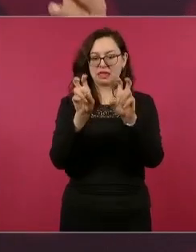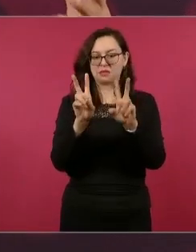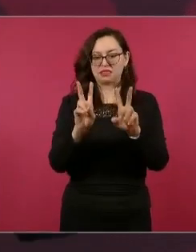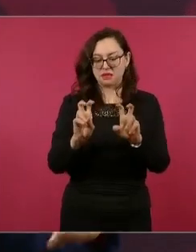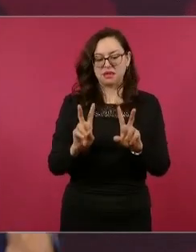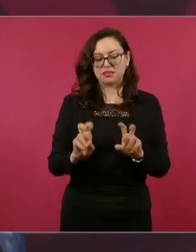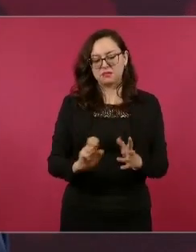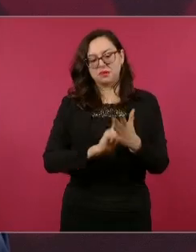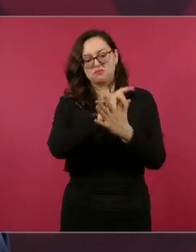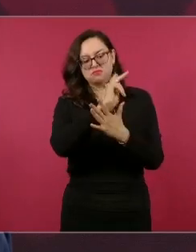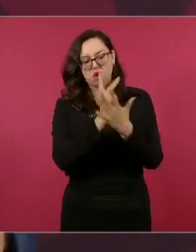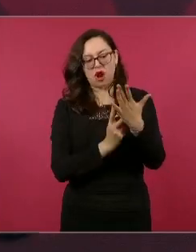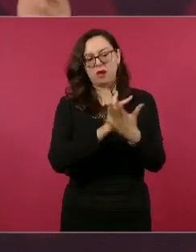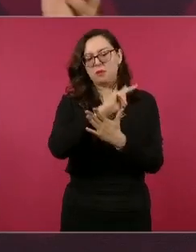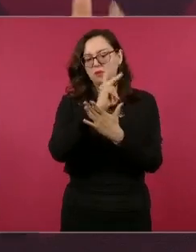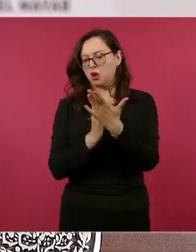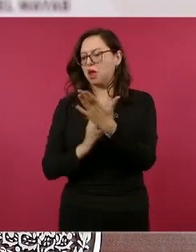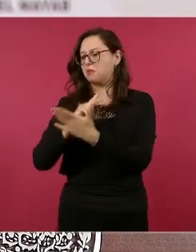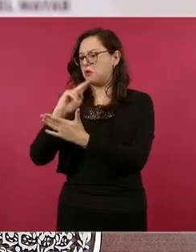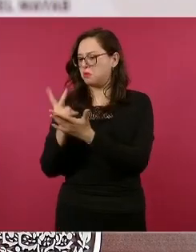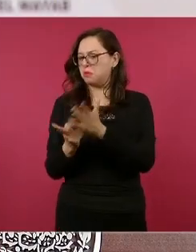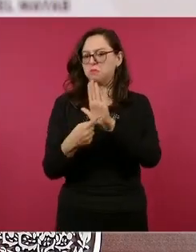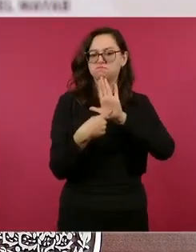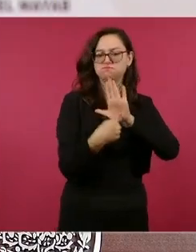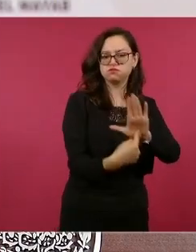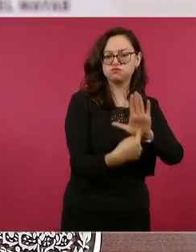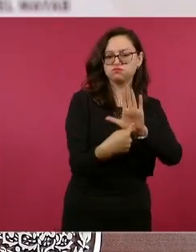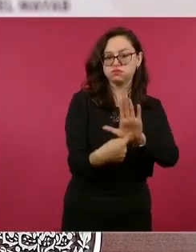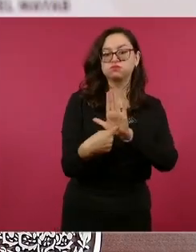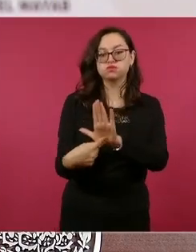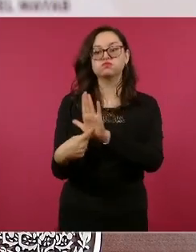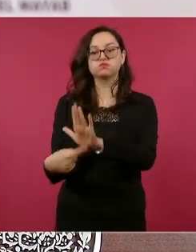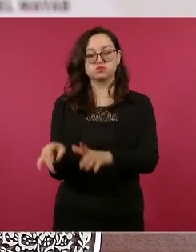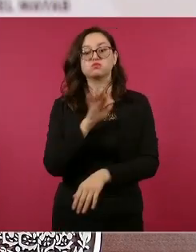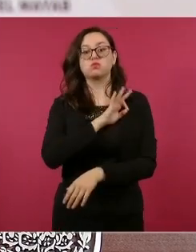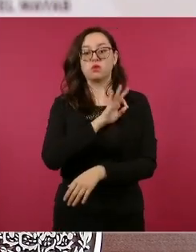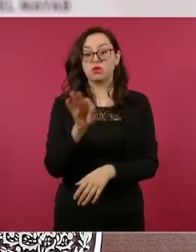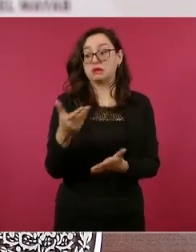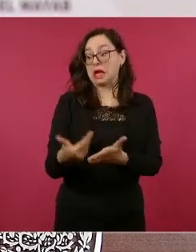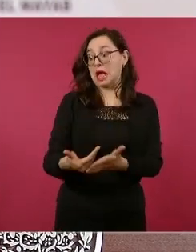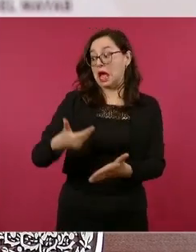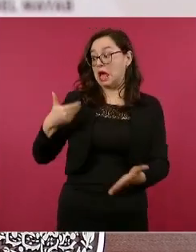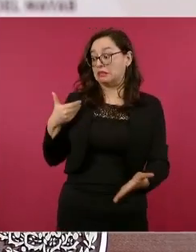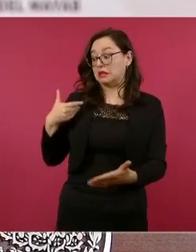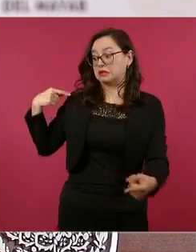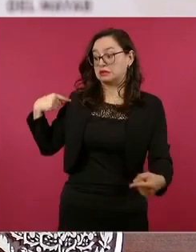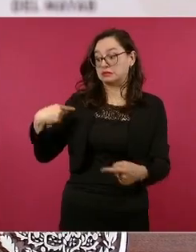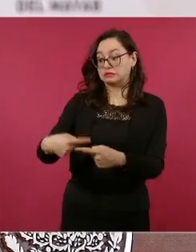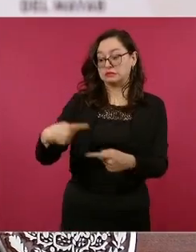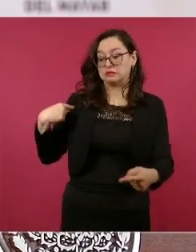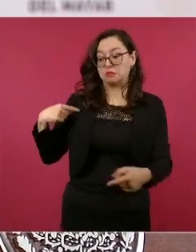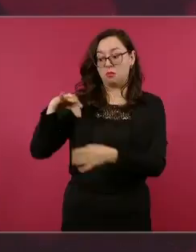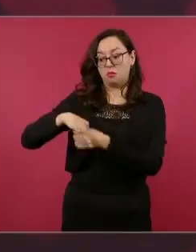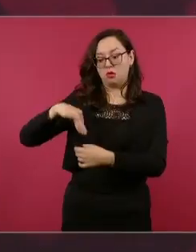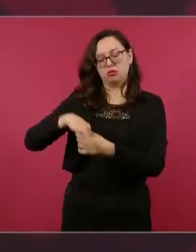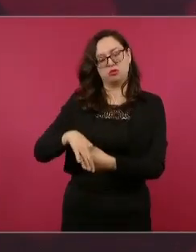hacer después de las elecciones. Ya podemos estar